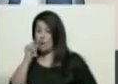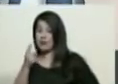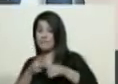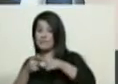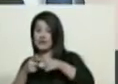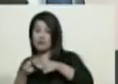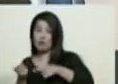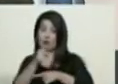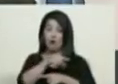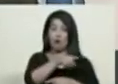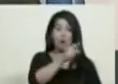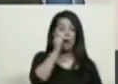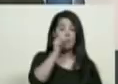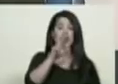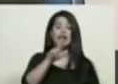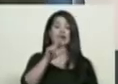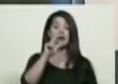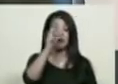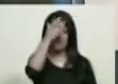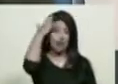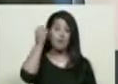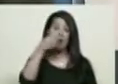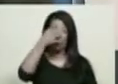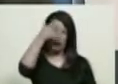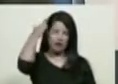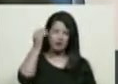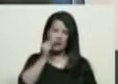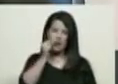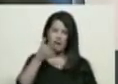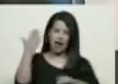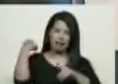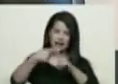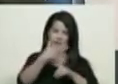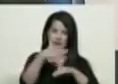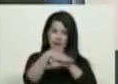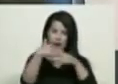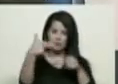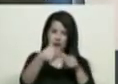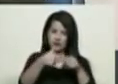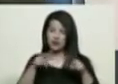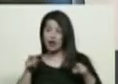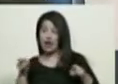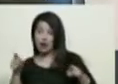de rafael ramírez lo señala directamente